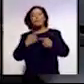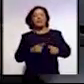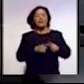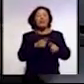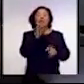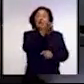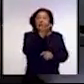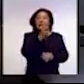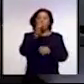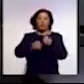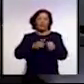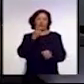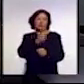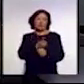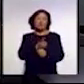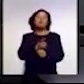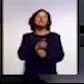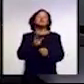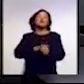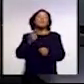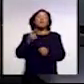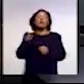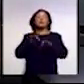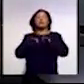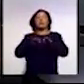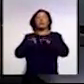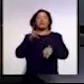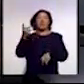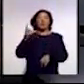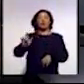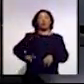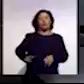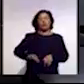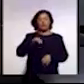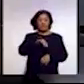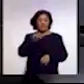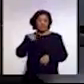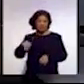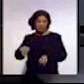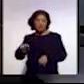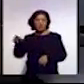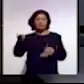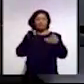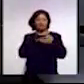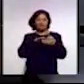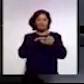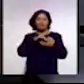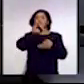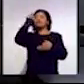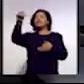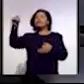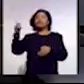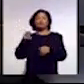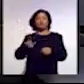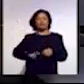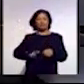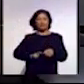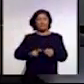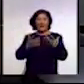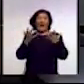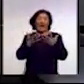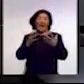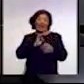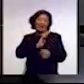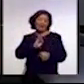oportunidades que gracias al trabajo que se hace en el gobierno de marco mena de acercamiento con esos otros gobierno se generan